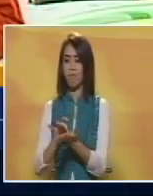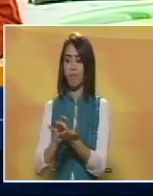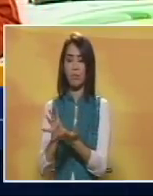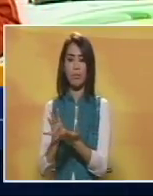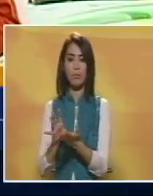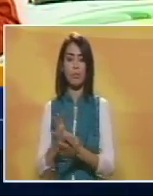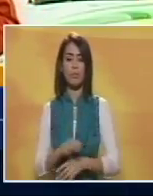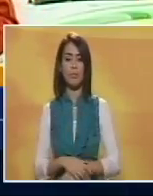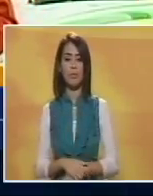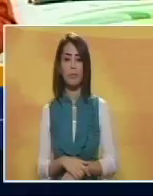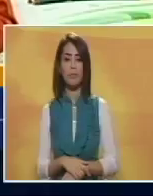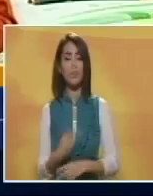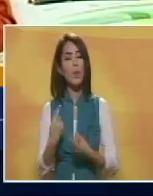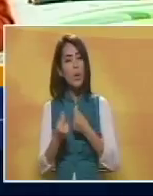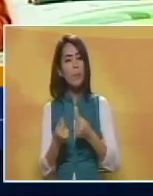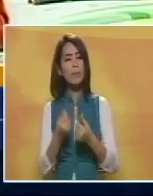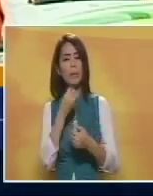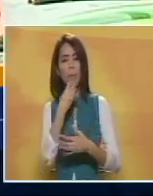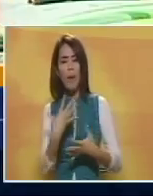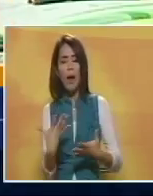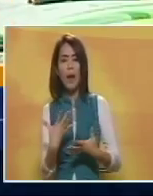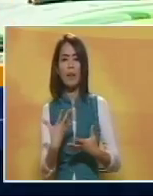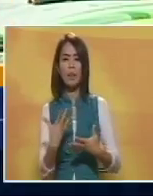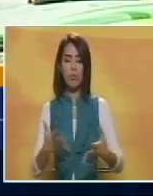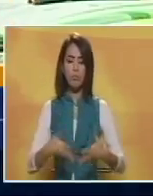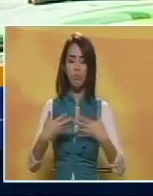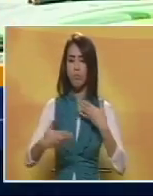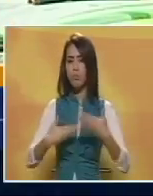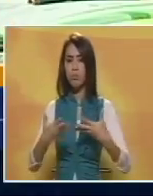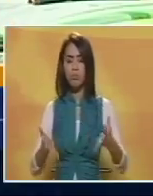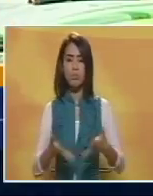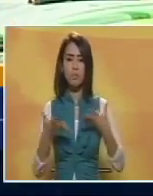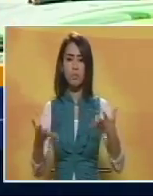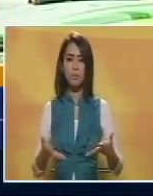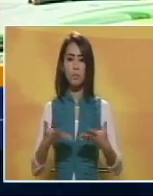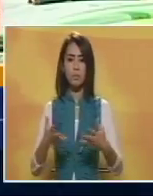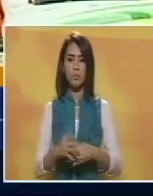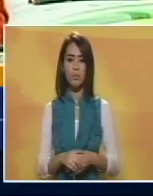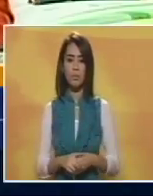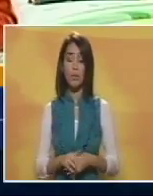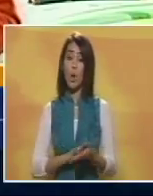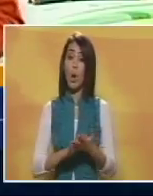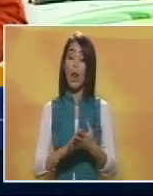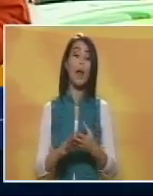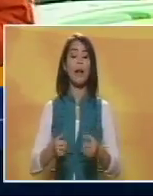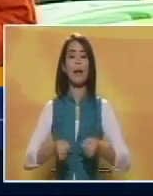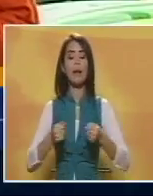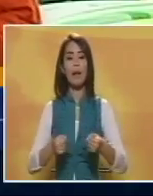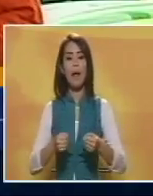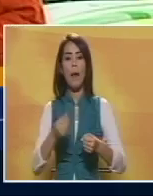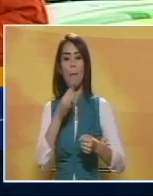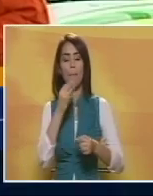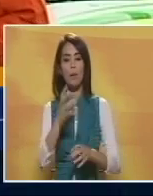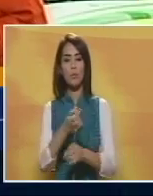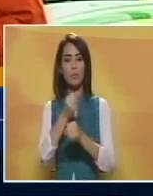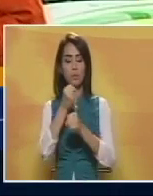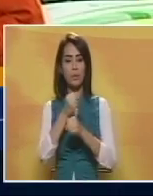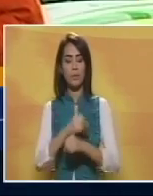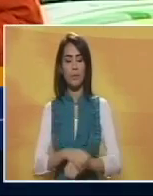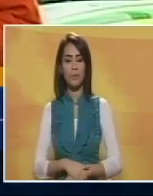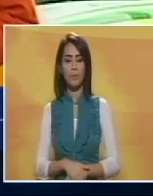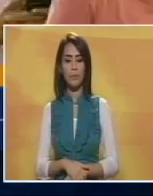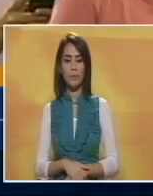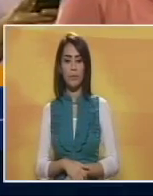que construir una economía sana, productiva, que satisfaga las necesidades, consolidar los CLAP, consolidar los mercados del